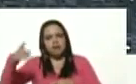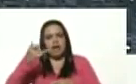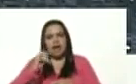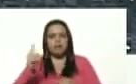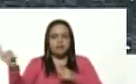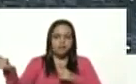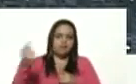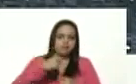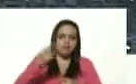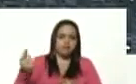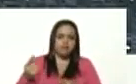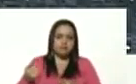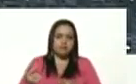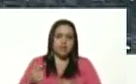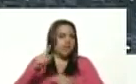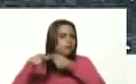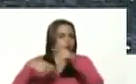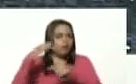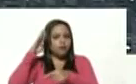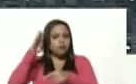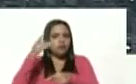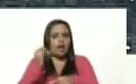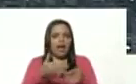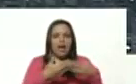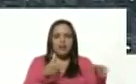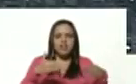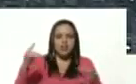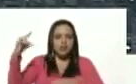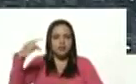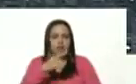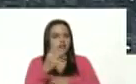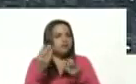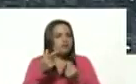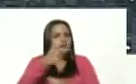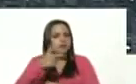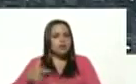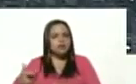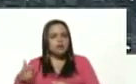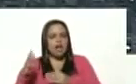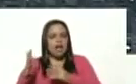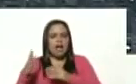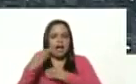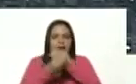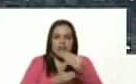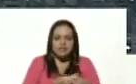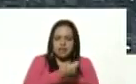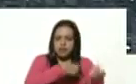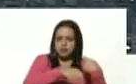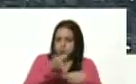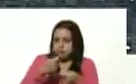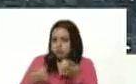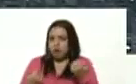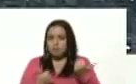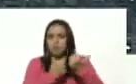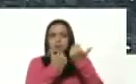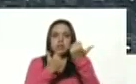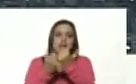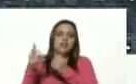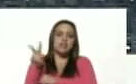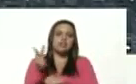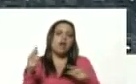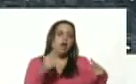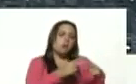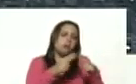Y pronto abriremos otros vuelos. Y bueno, viene mucha gente a hacer negocios, a invertir en Venezuela, a